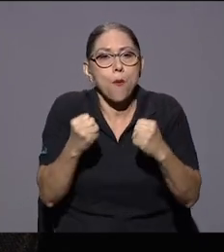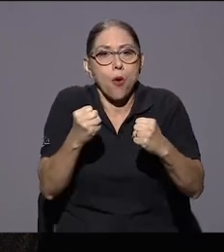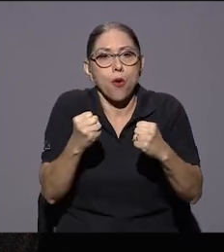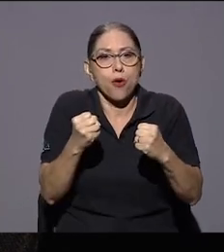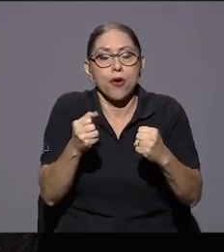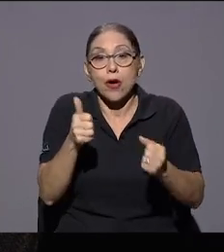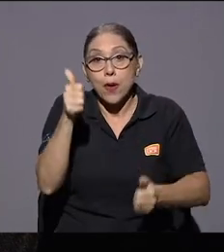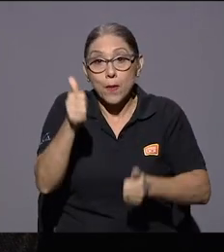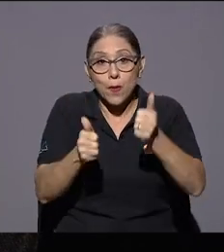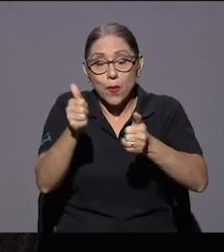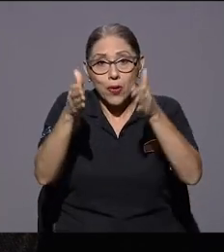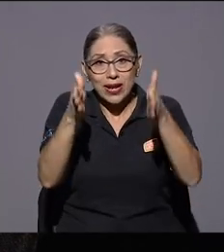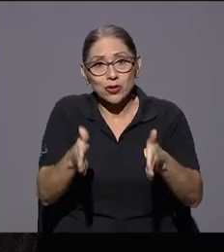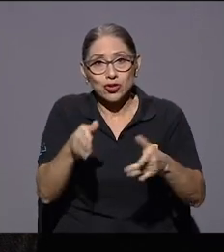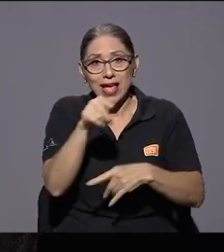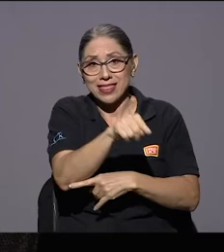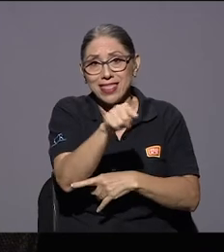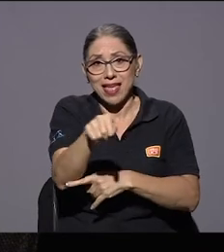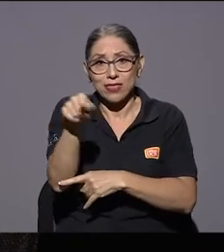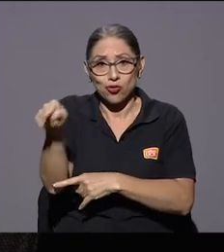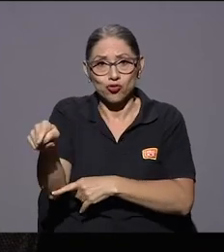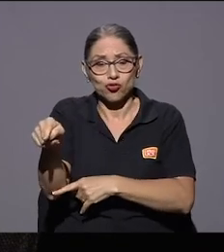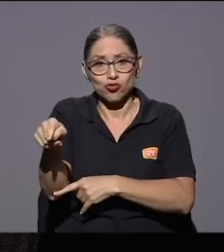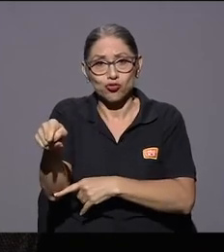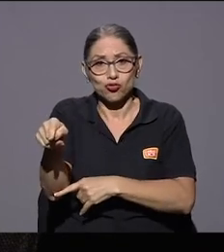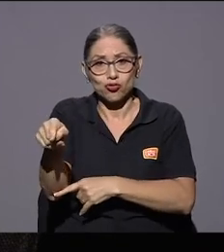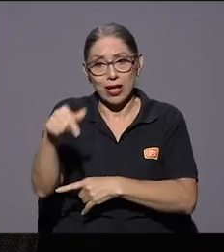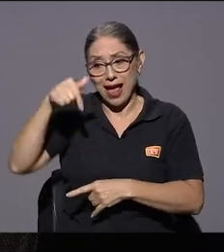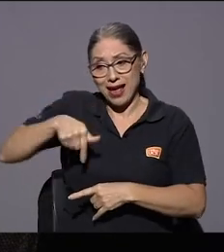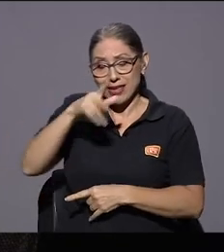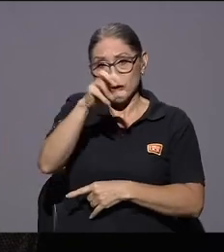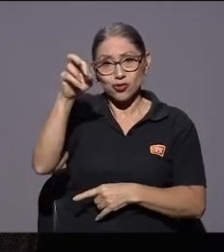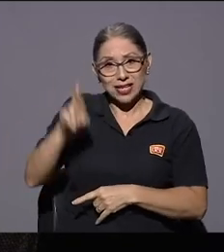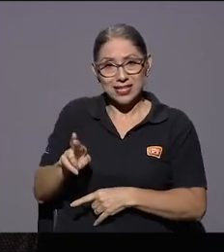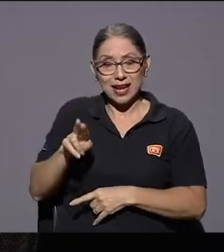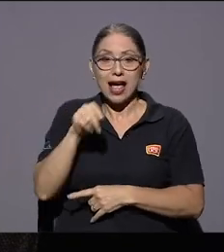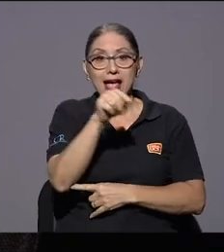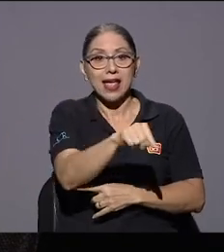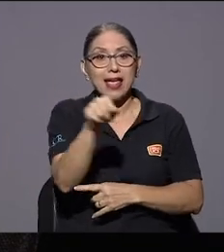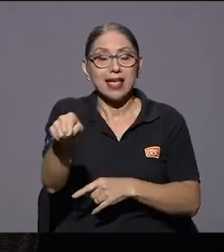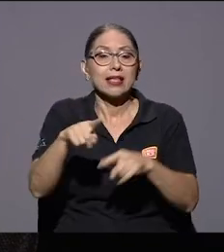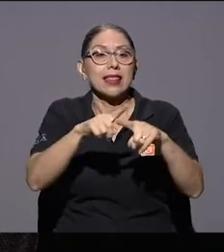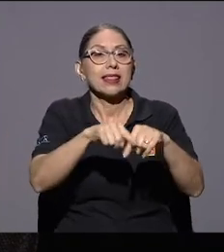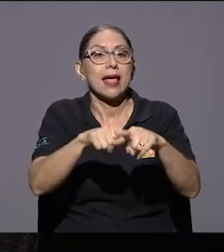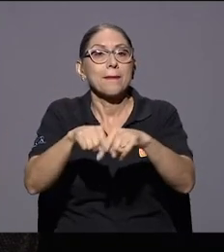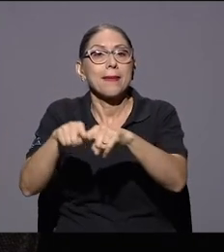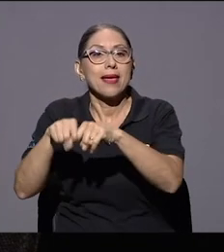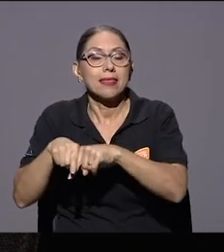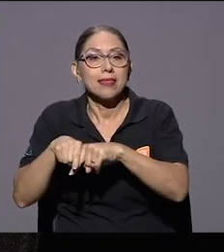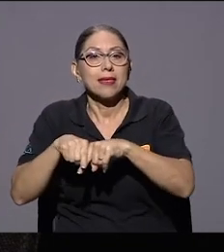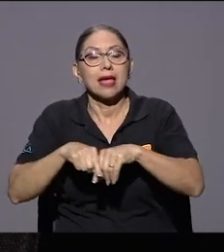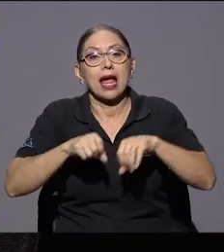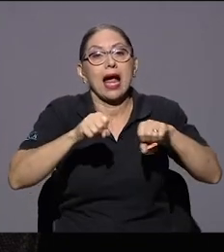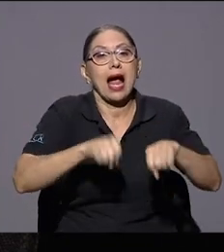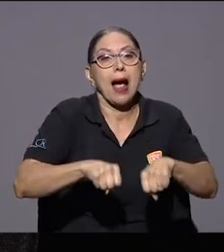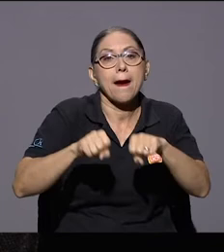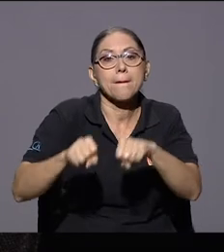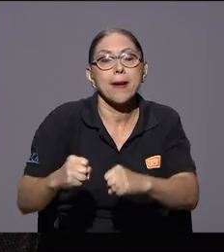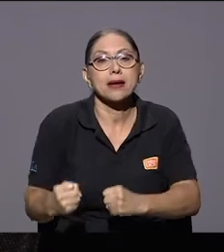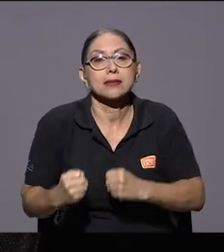finalmente, en el esquema que se ha ido desarrollando en Costa Rica, dependen muchísimo de la capacidad de los liderazgos